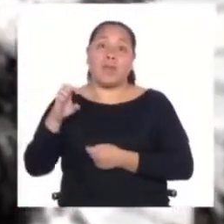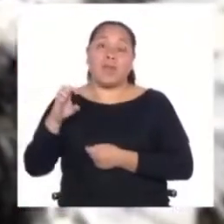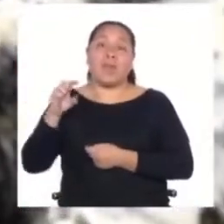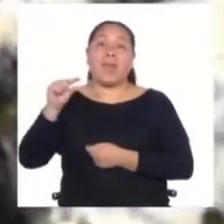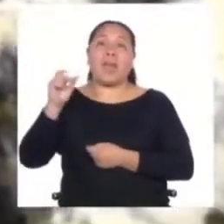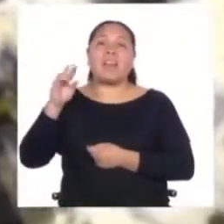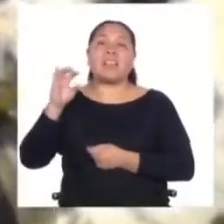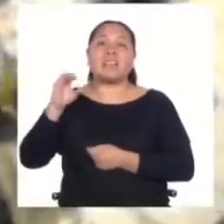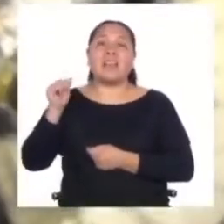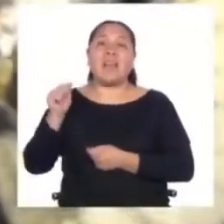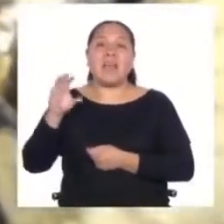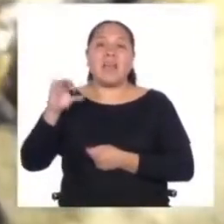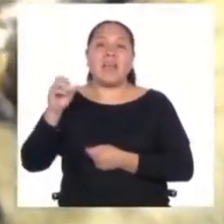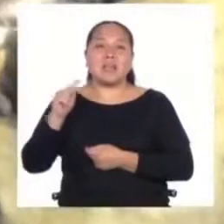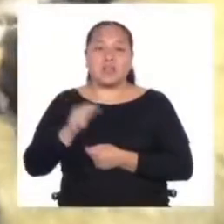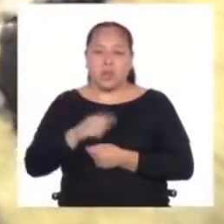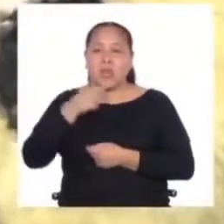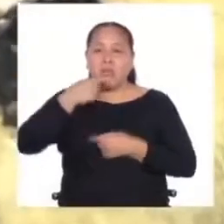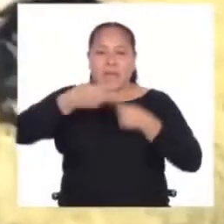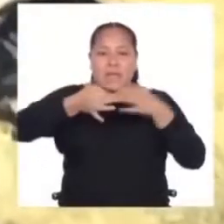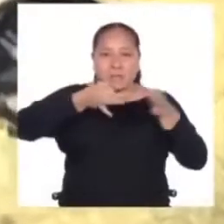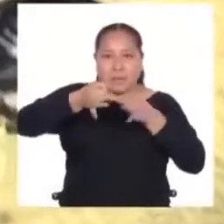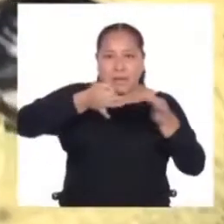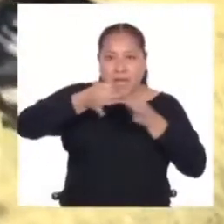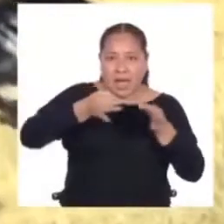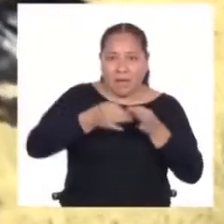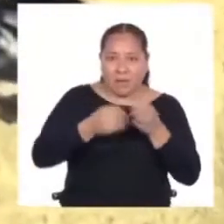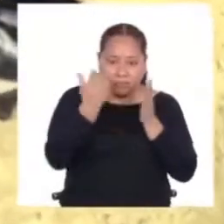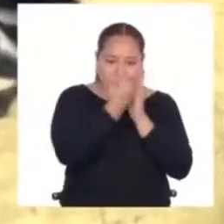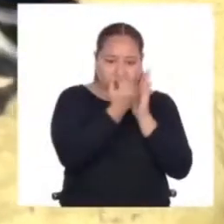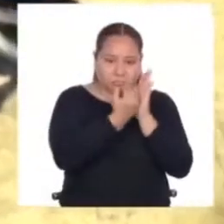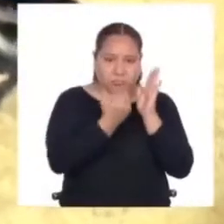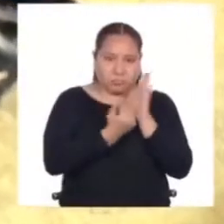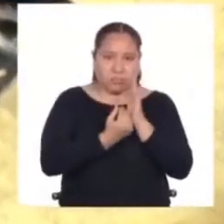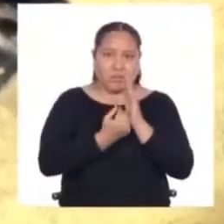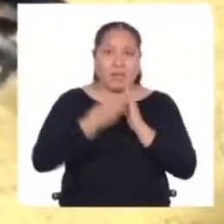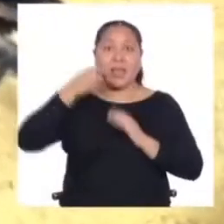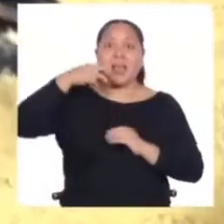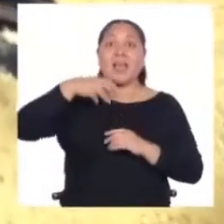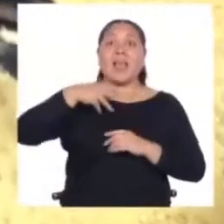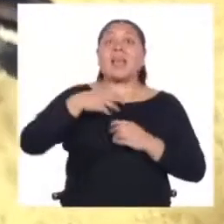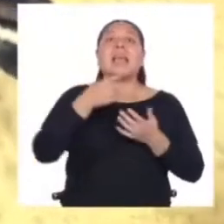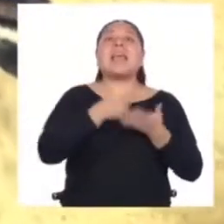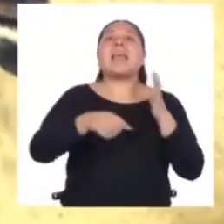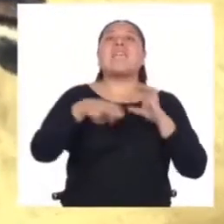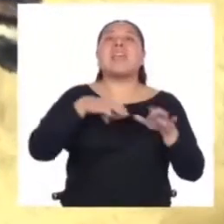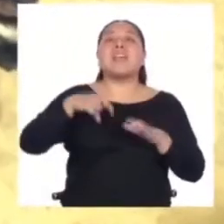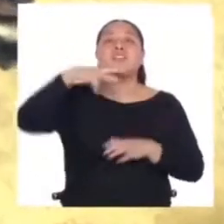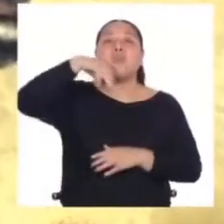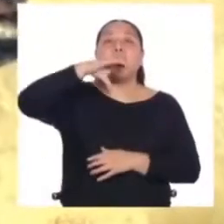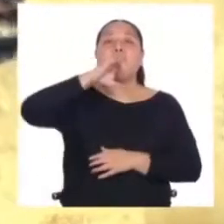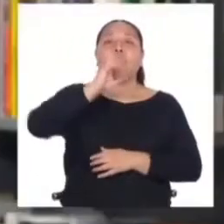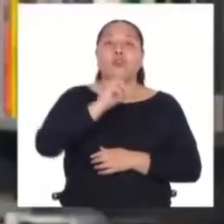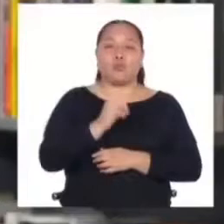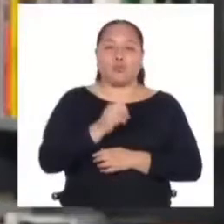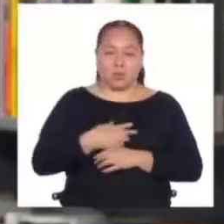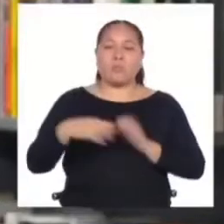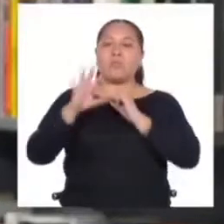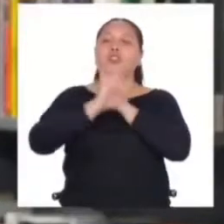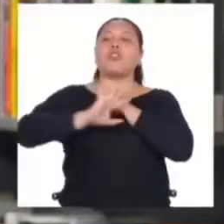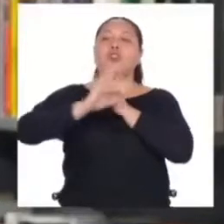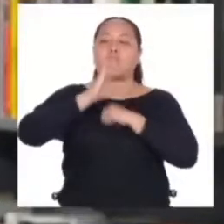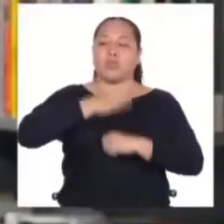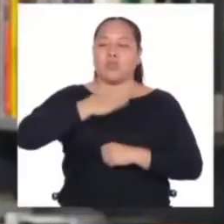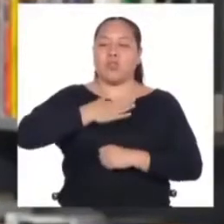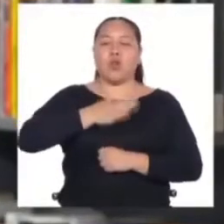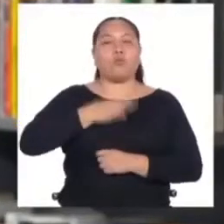narraba detalles de la rebelión de su padre, Manco Inca, y donde defendía su origen noble. Él